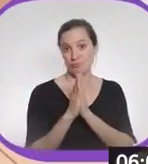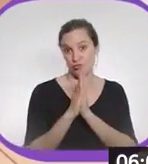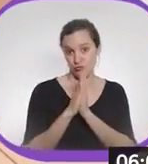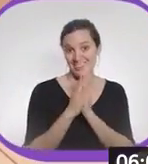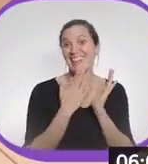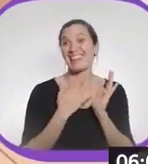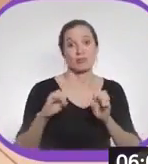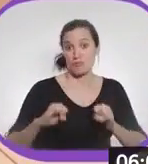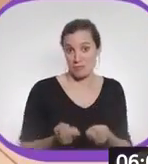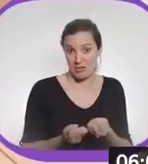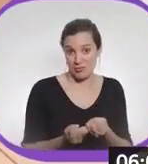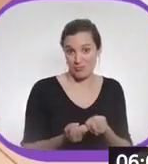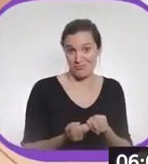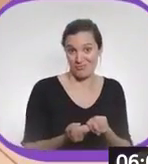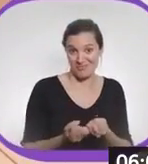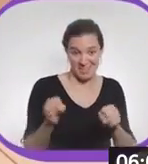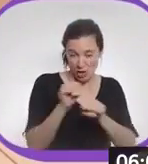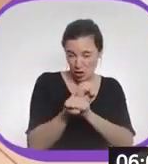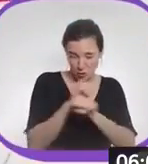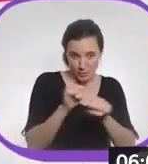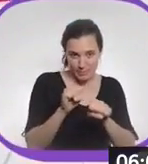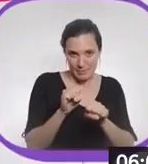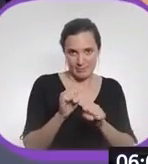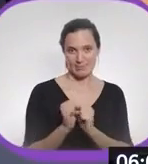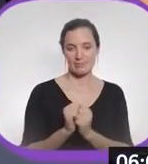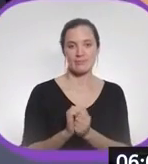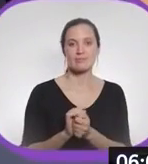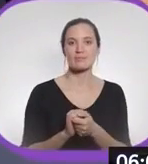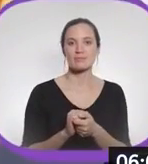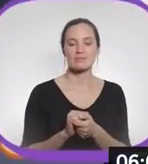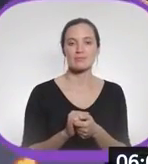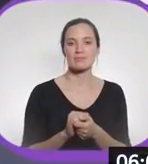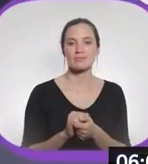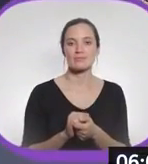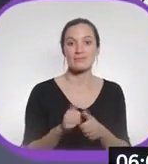Chicos, debemos deshacer los deseos malvados de Vicky. Deshacer deseos.